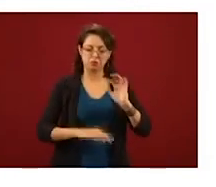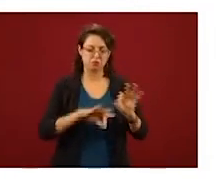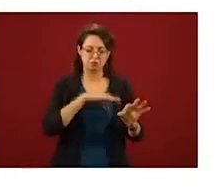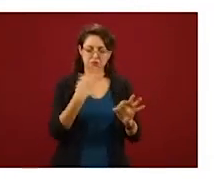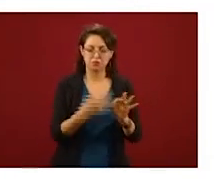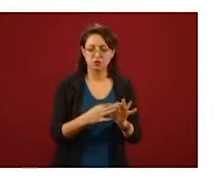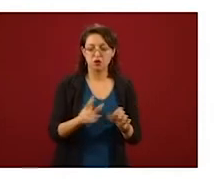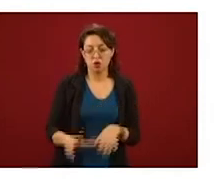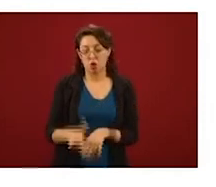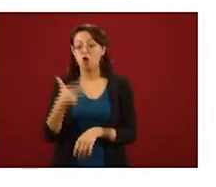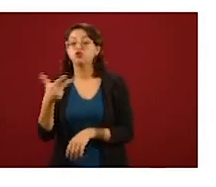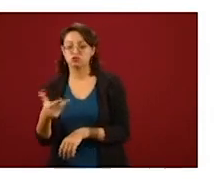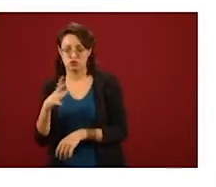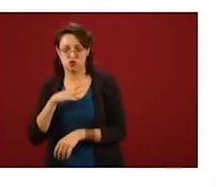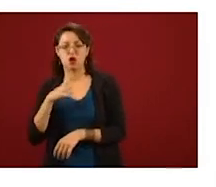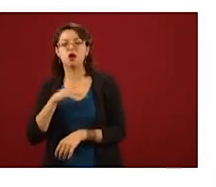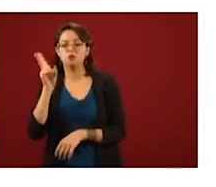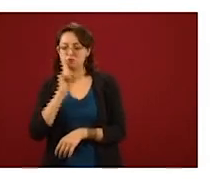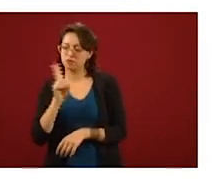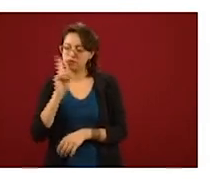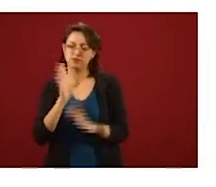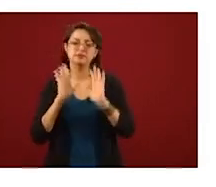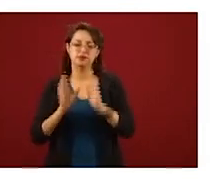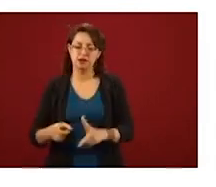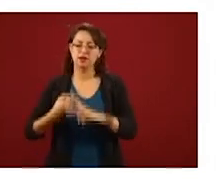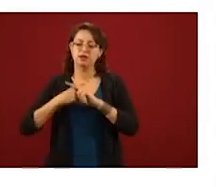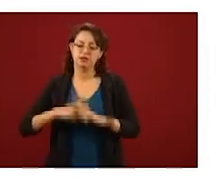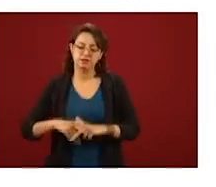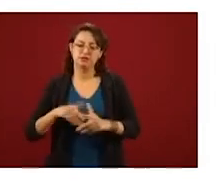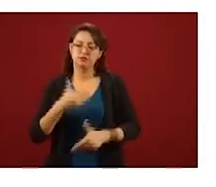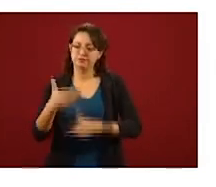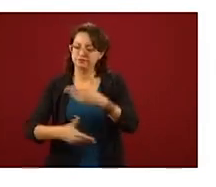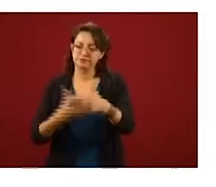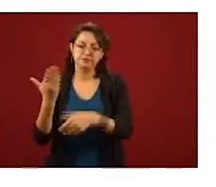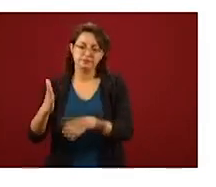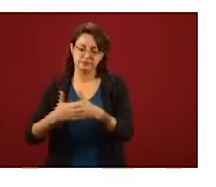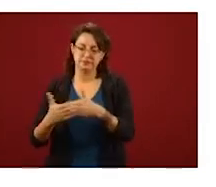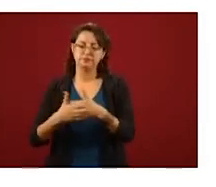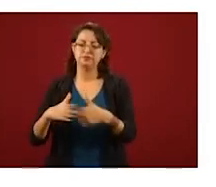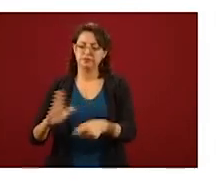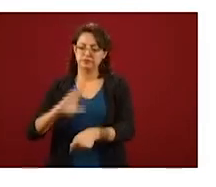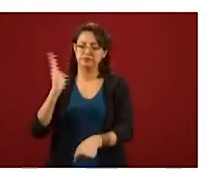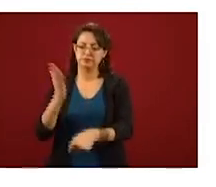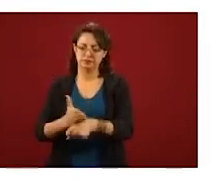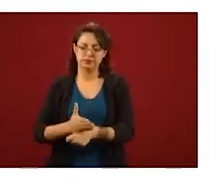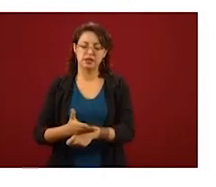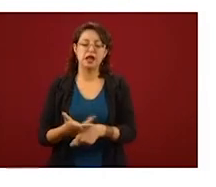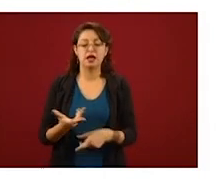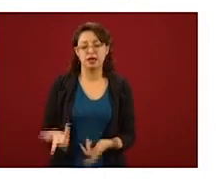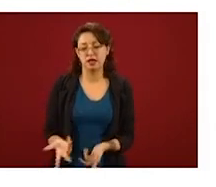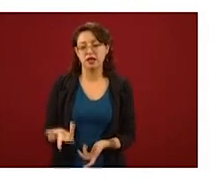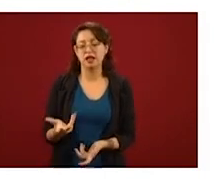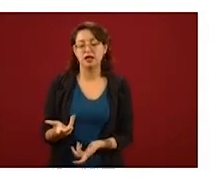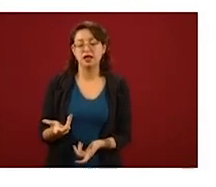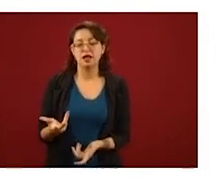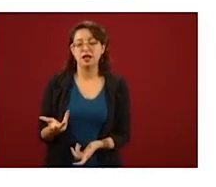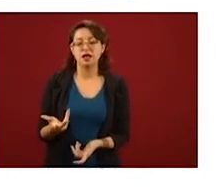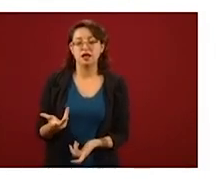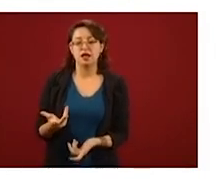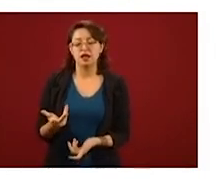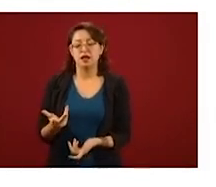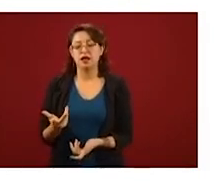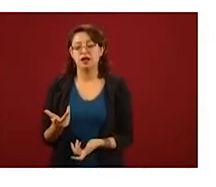de responsabilidades. Efectivamente, dentro de estas 8 están esta que tanto